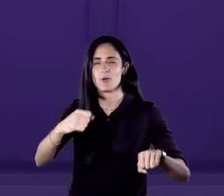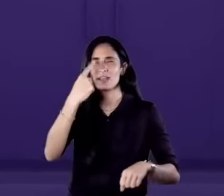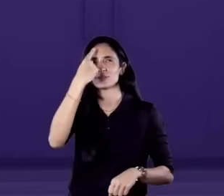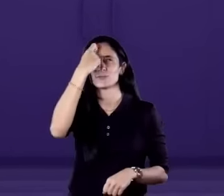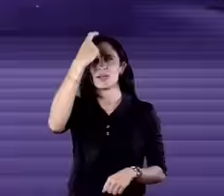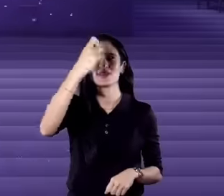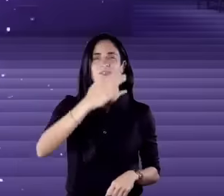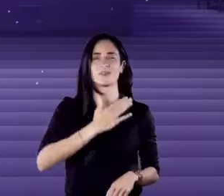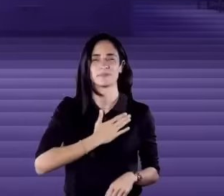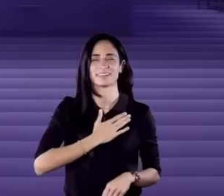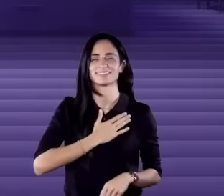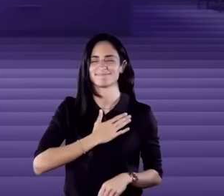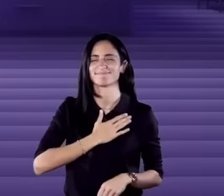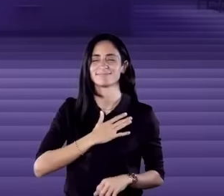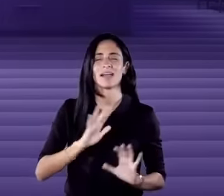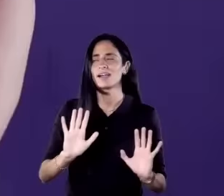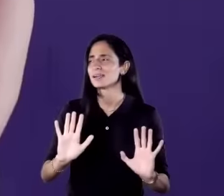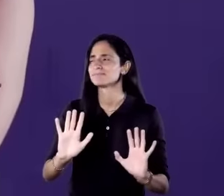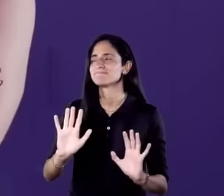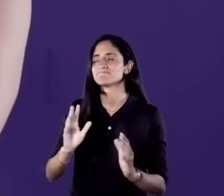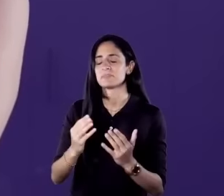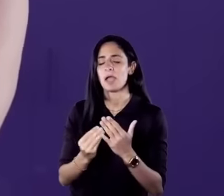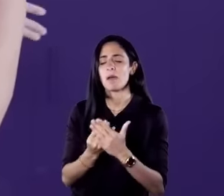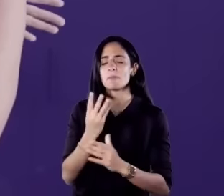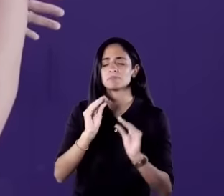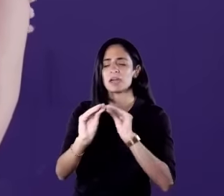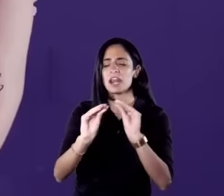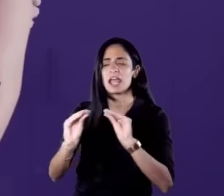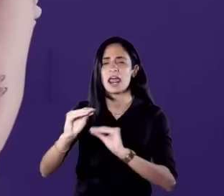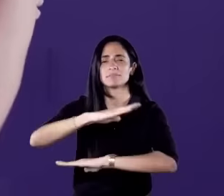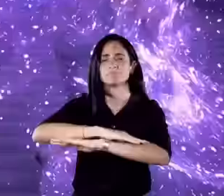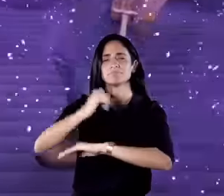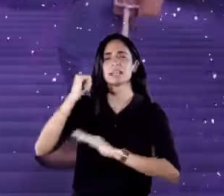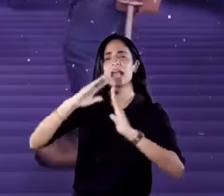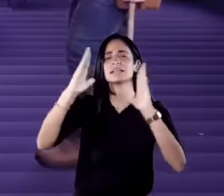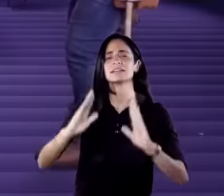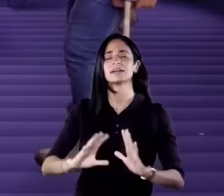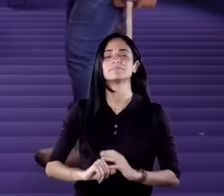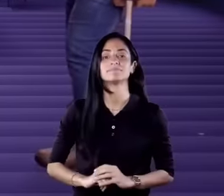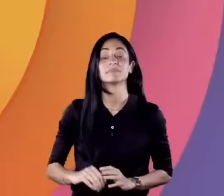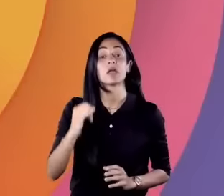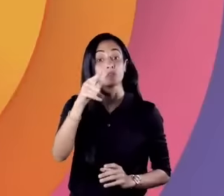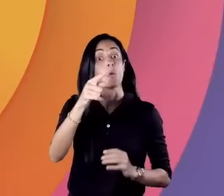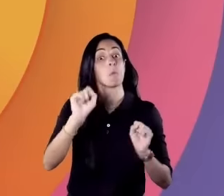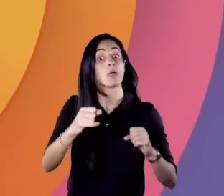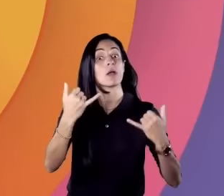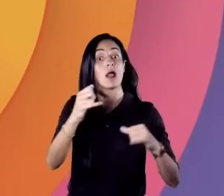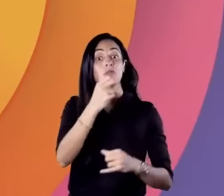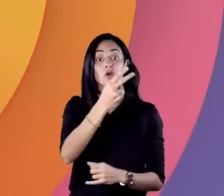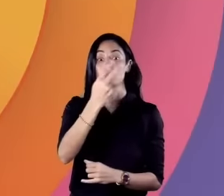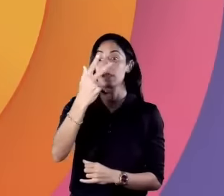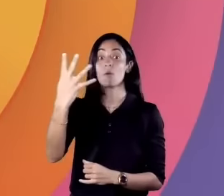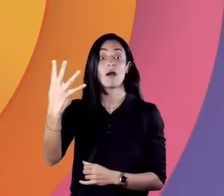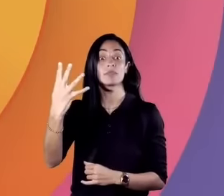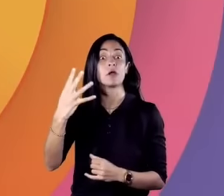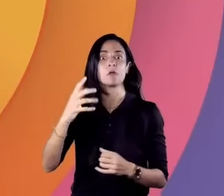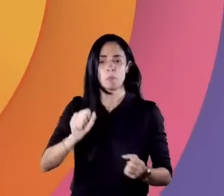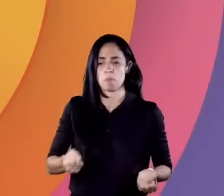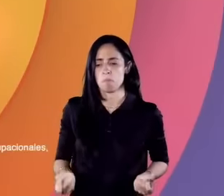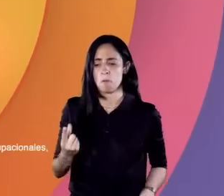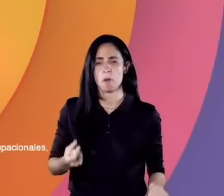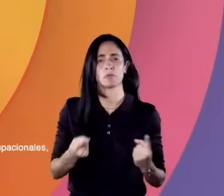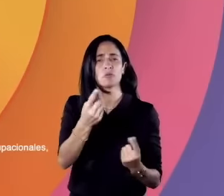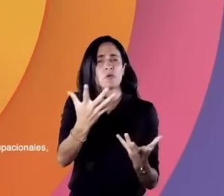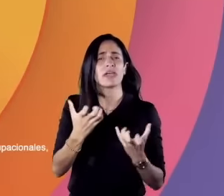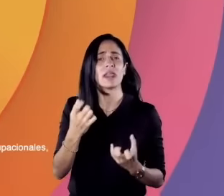motora de mis sueños. O mejor, arreglamos la terraza. Juega Pega 2, Pega 3 y Pega 4 y gástalo en lo